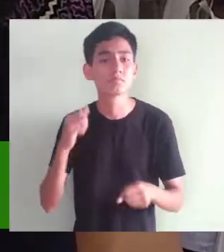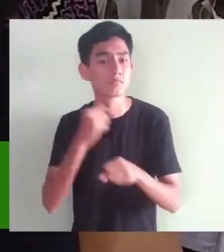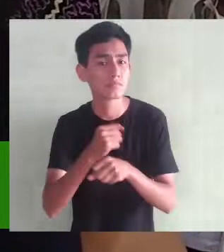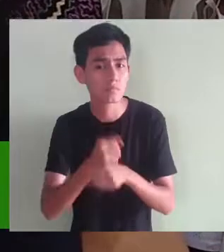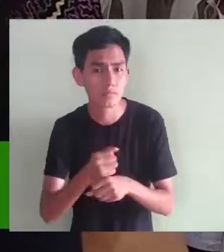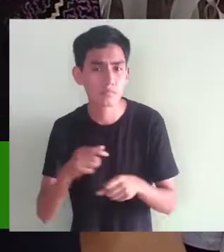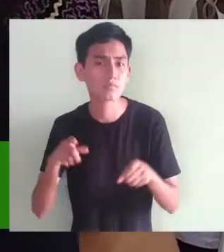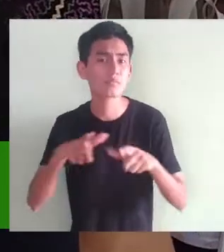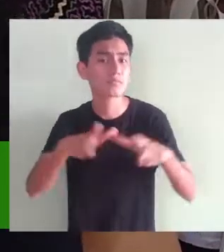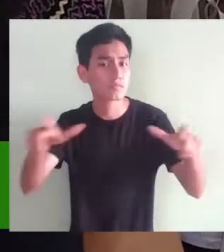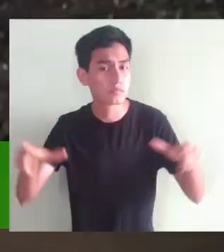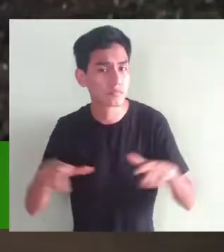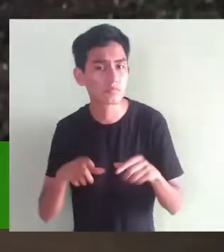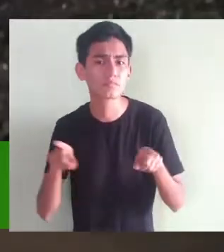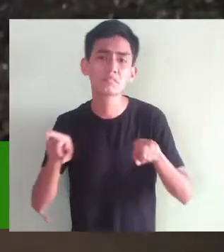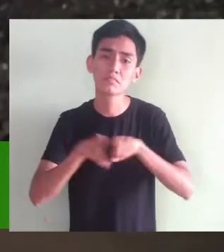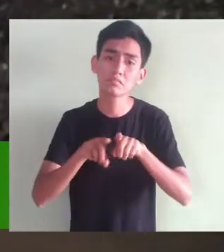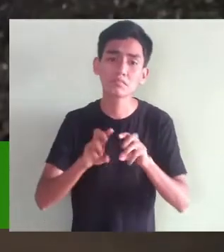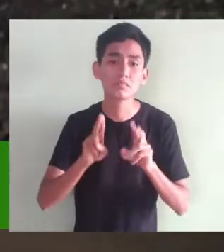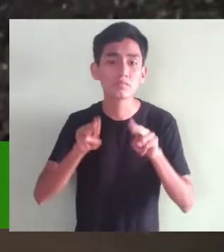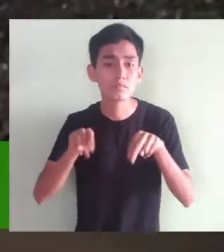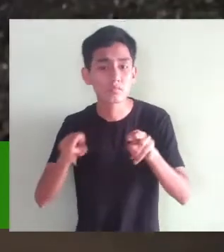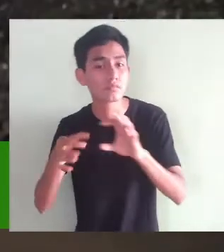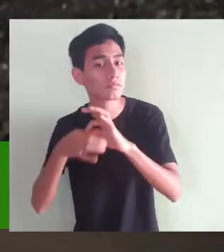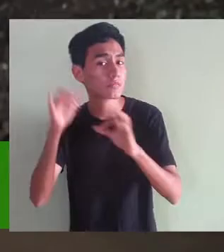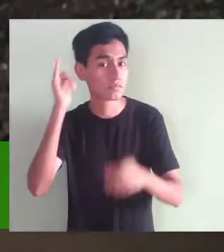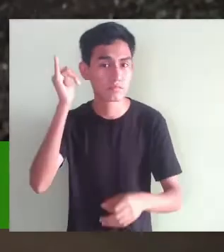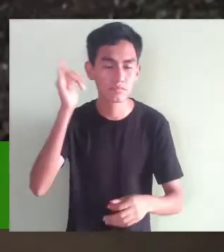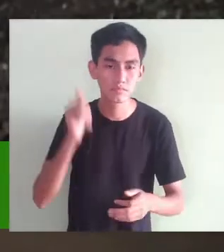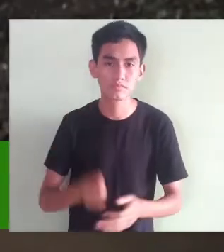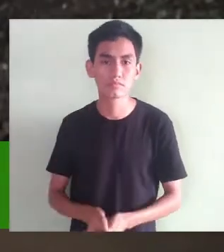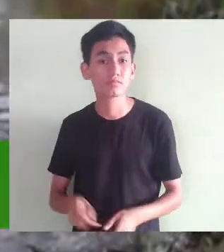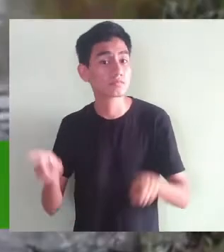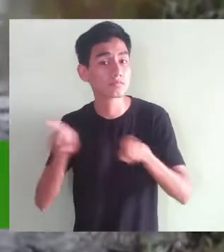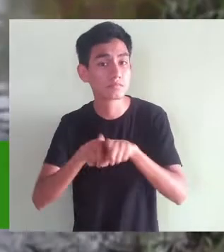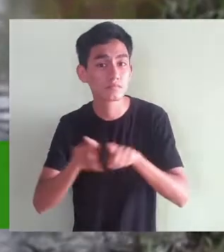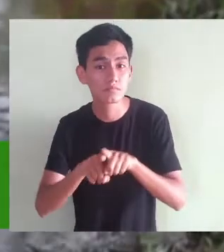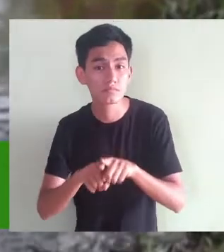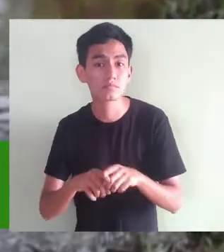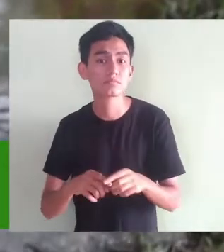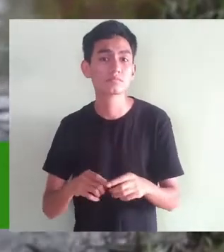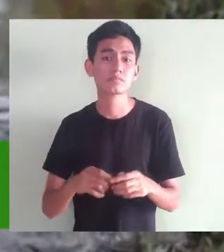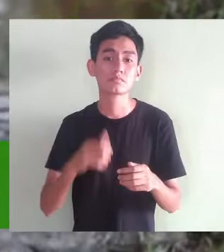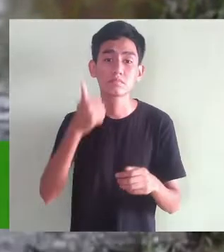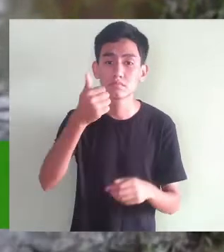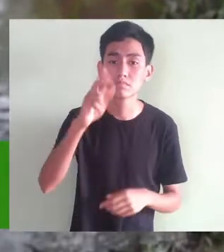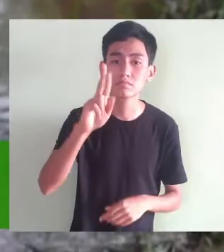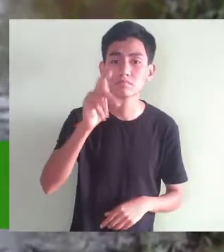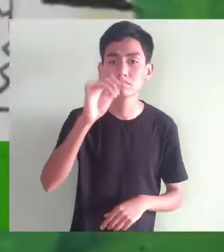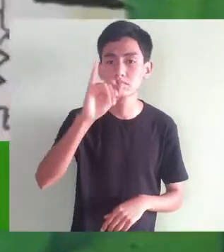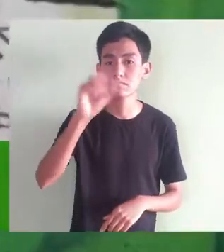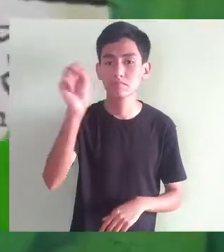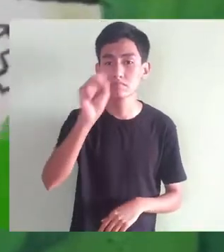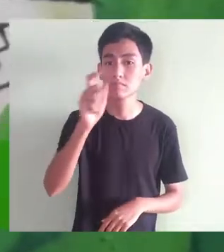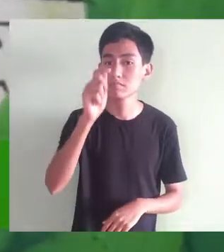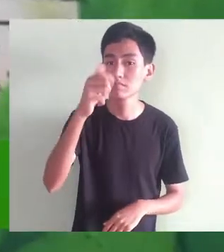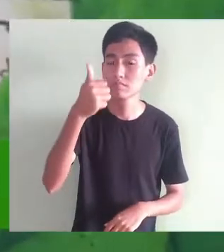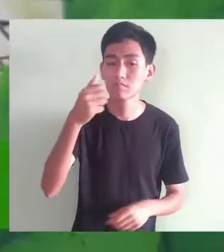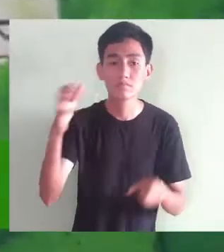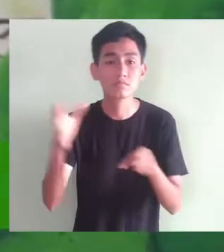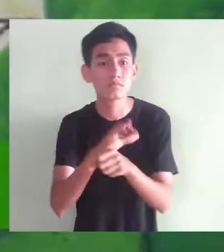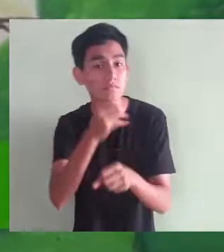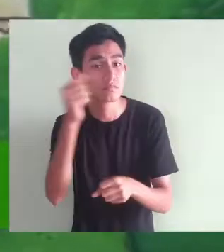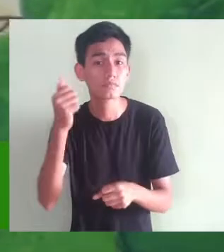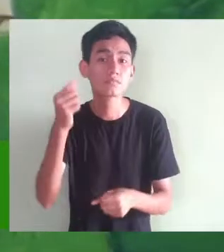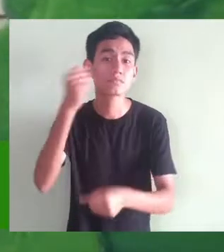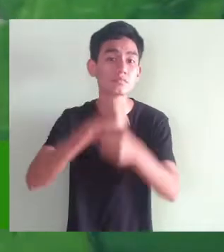Laguna Yarinacocha. La artista Chonon Benxó, nacida en la comunidad de Santa Clara, ganadora el año